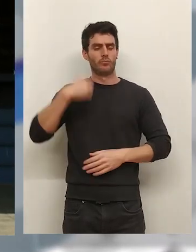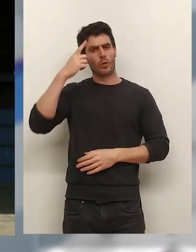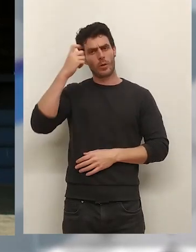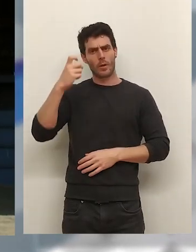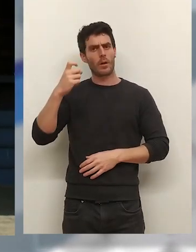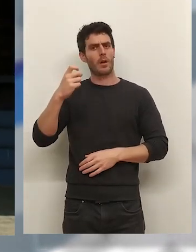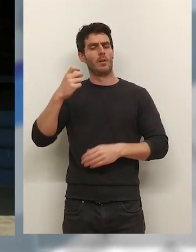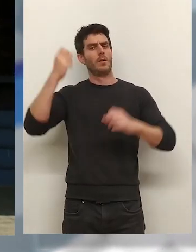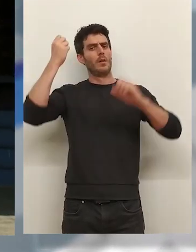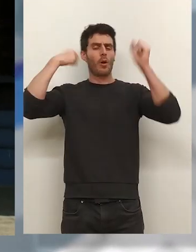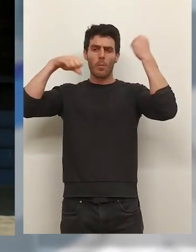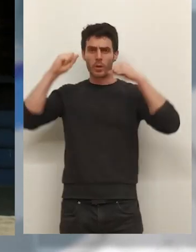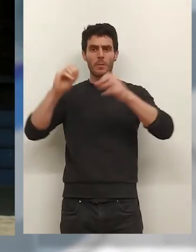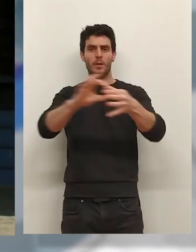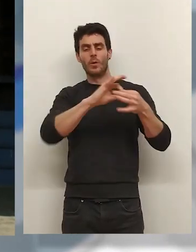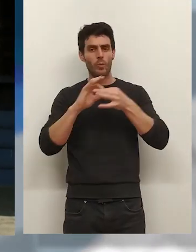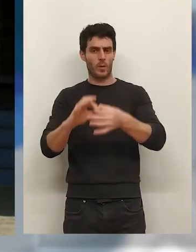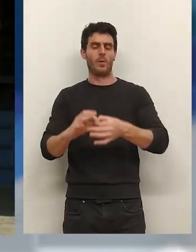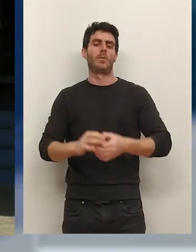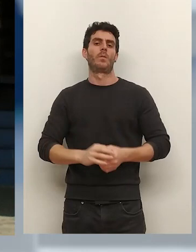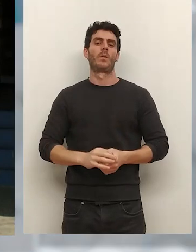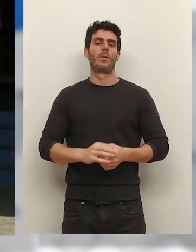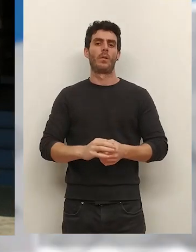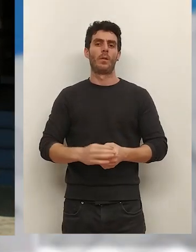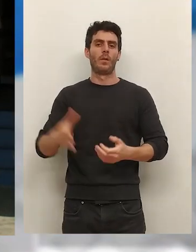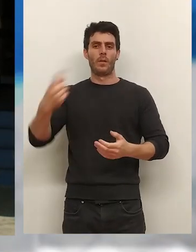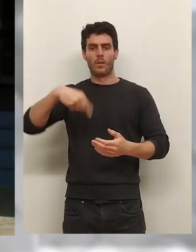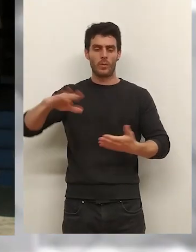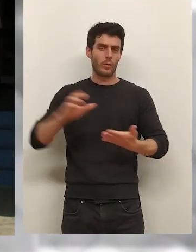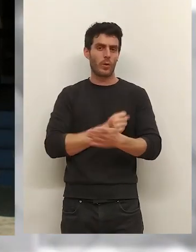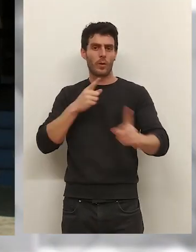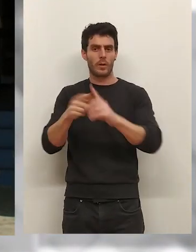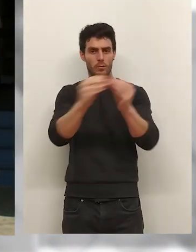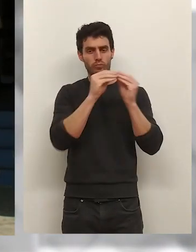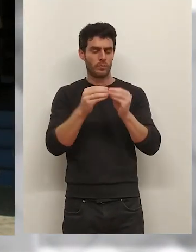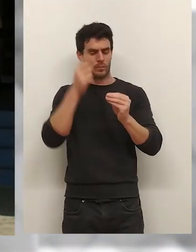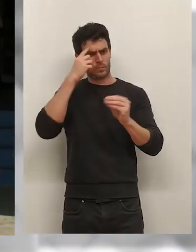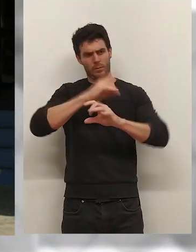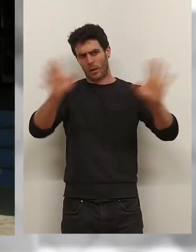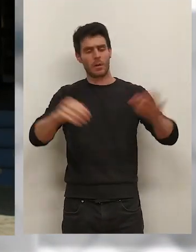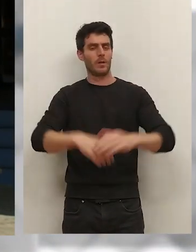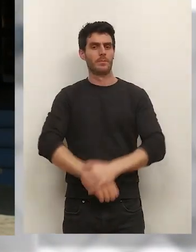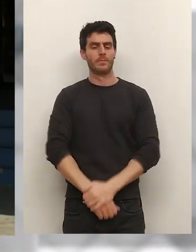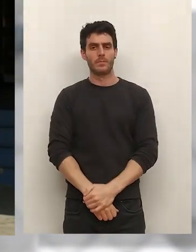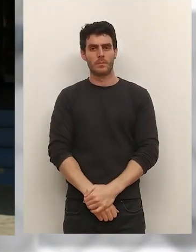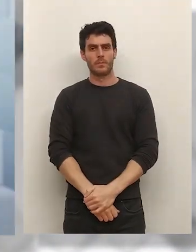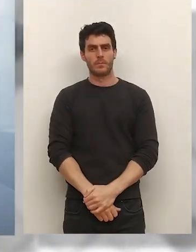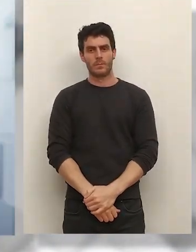yo creo que la actitud, la unión que hay y que todos vamos a ir a lo mismo está clarísimo, ¿no?